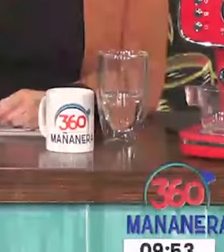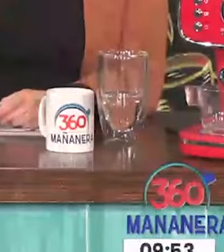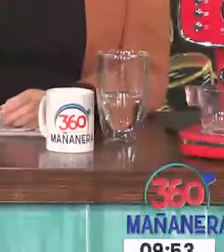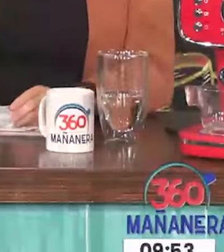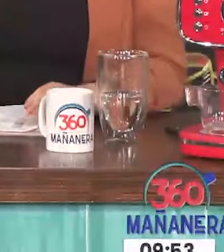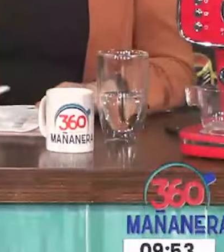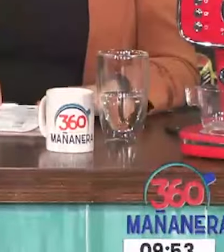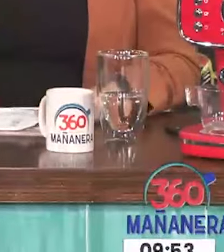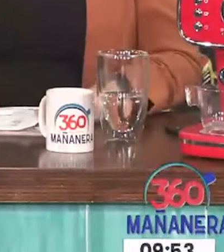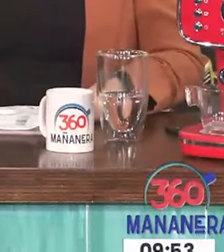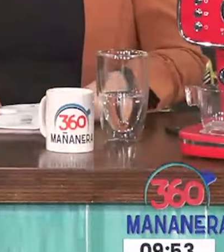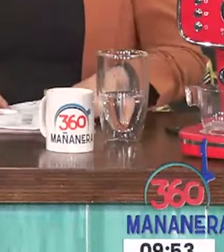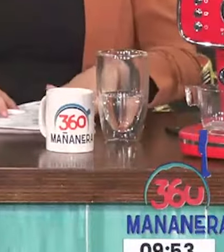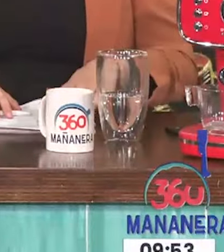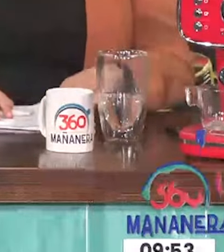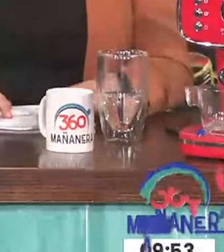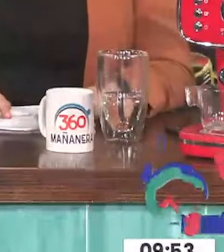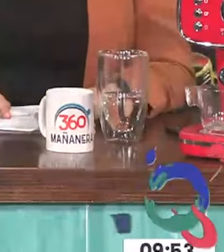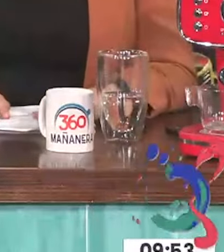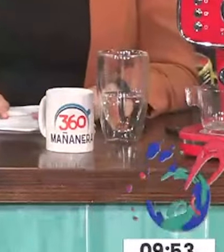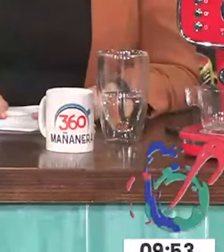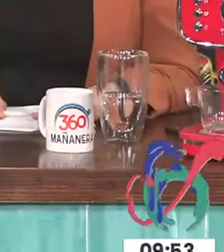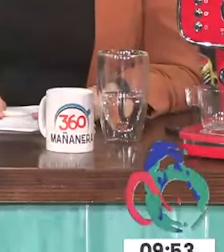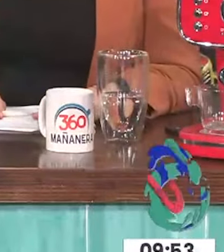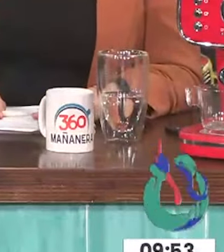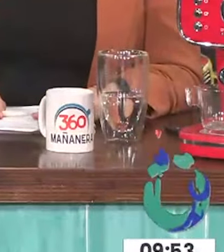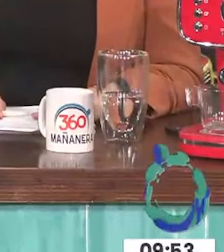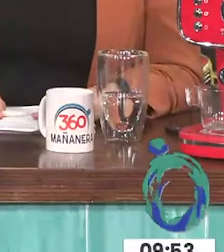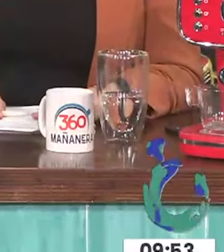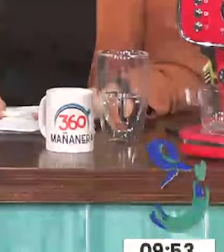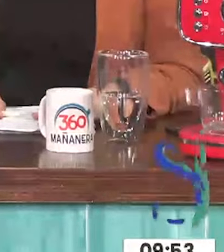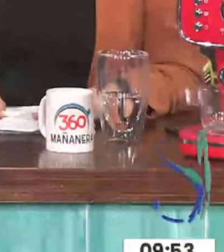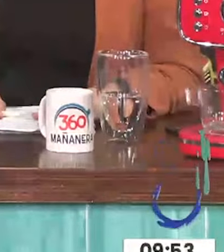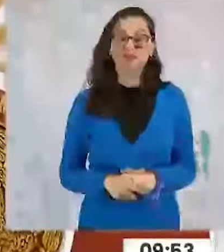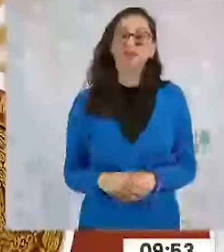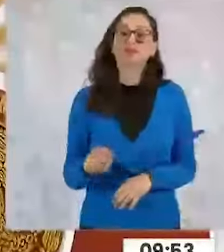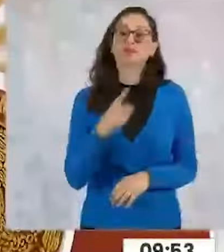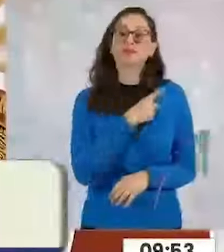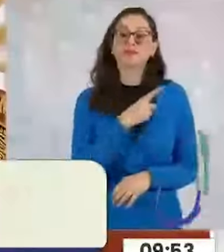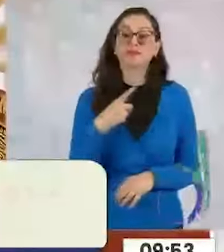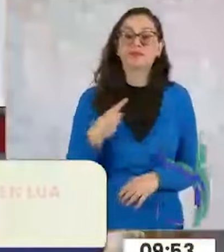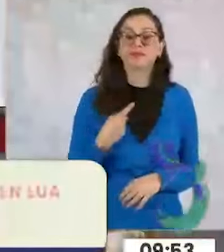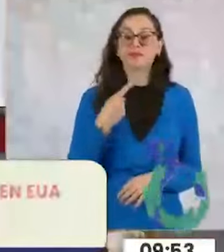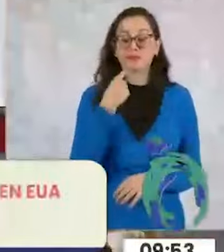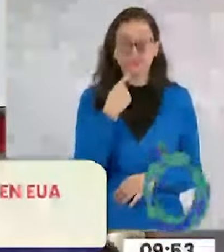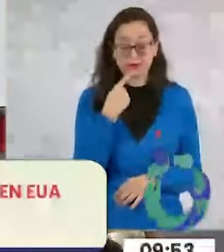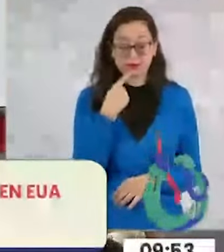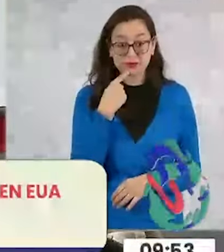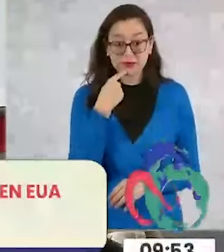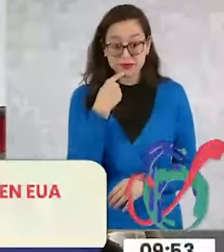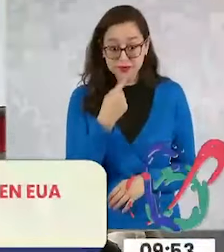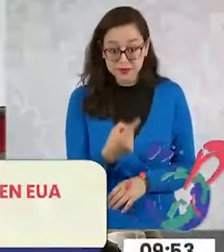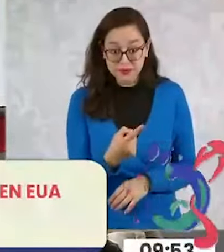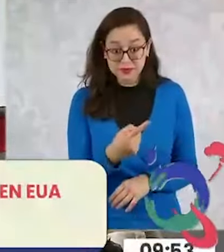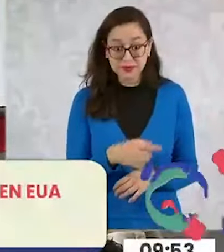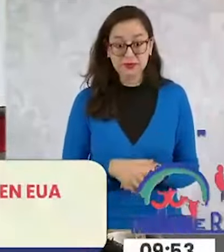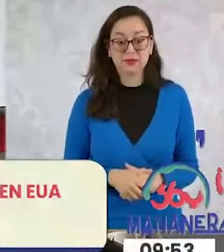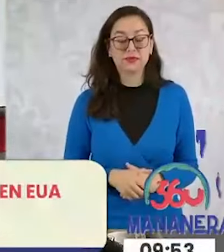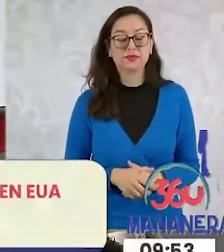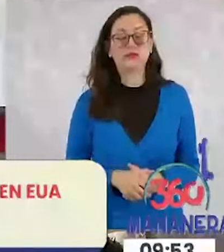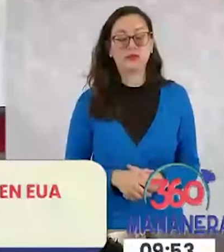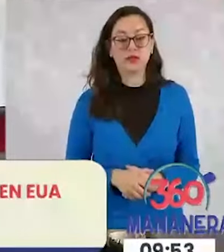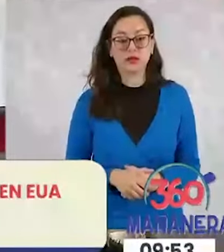el actuar de la fiscalía en contra de Genaro García Luna y sus socios esta mañana eh que entre las órdenes de